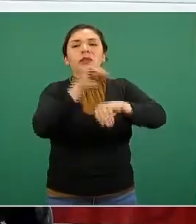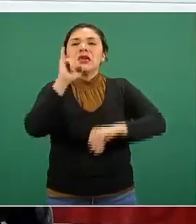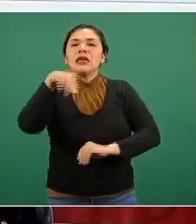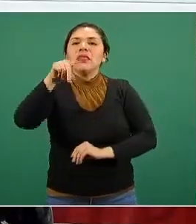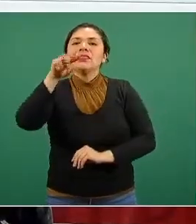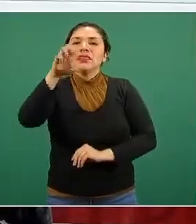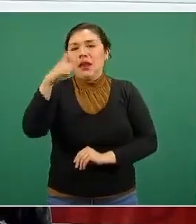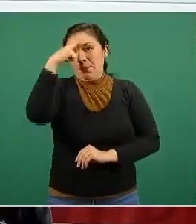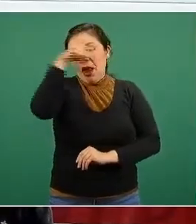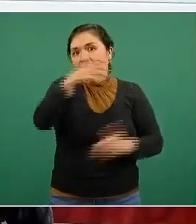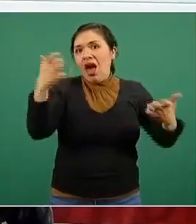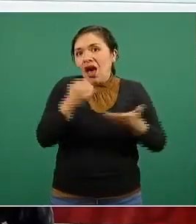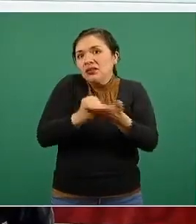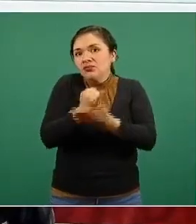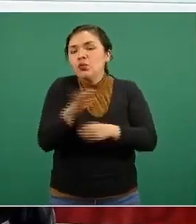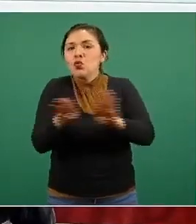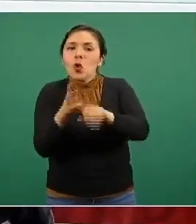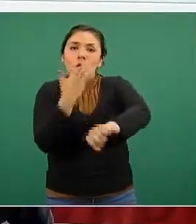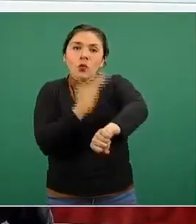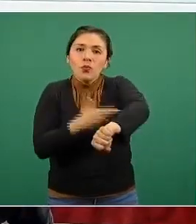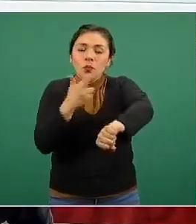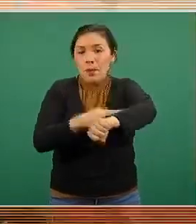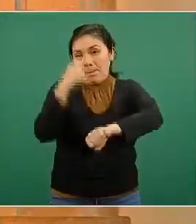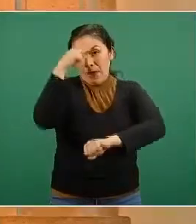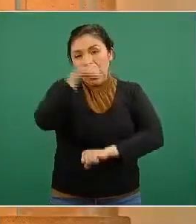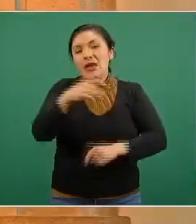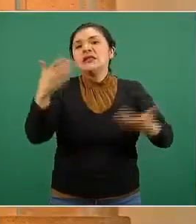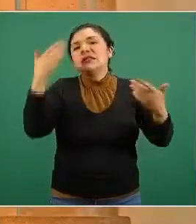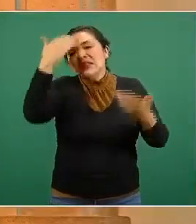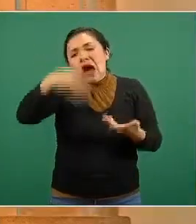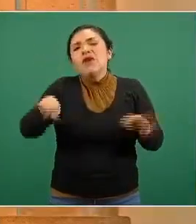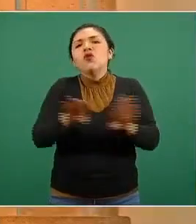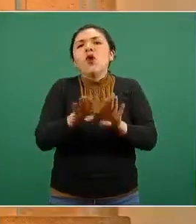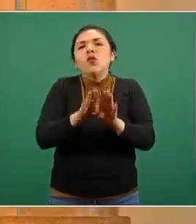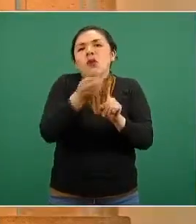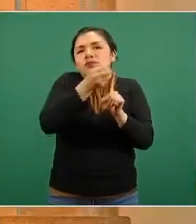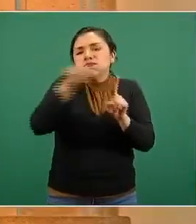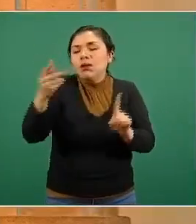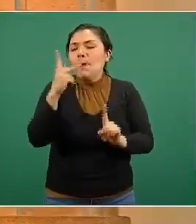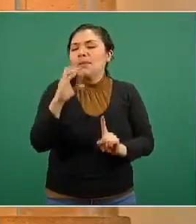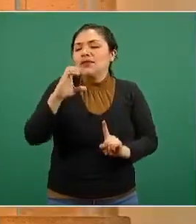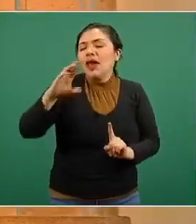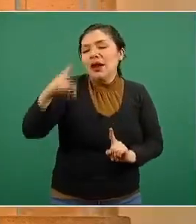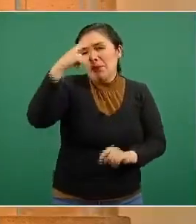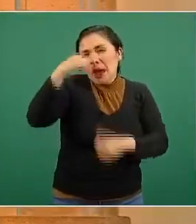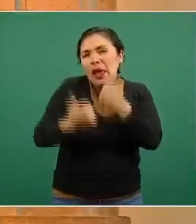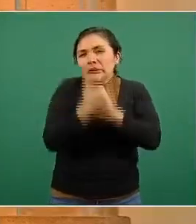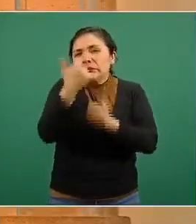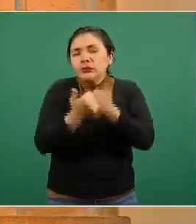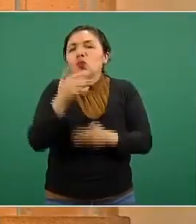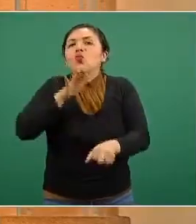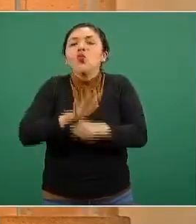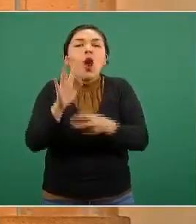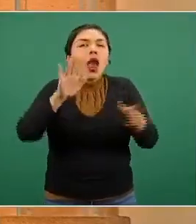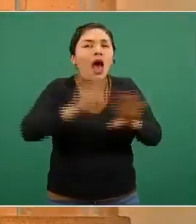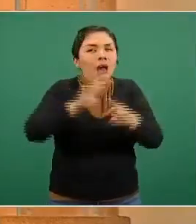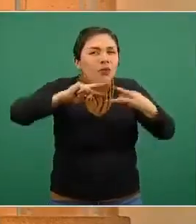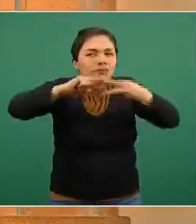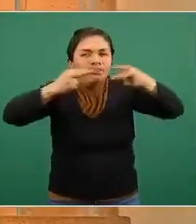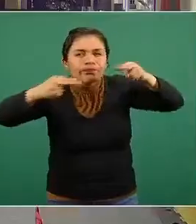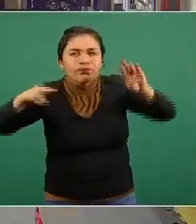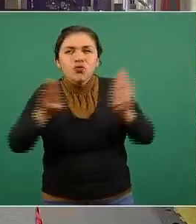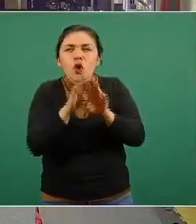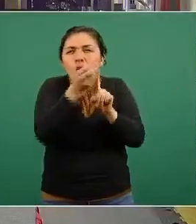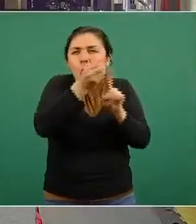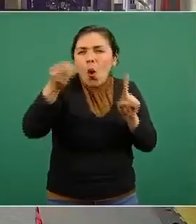de Diagnóstico y Referencia Epidemiológico, para efectos de cursar los PCRs en busca de la mutación y además la